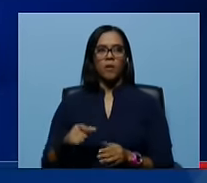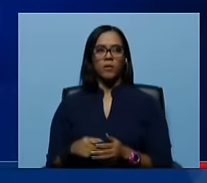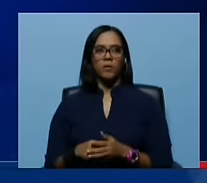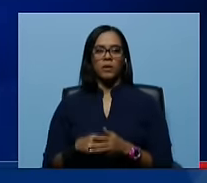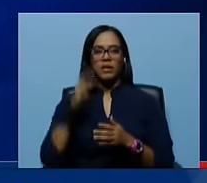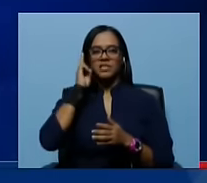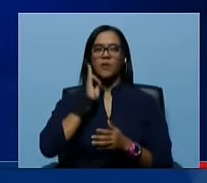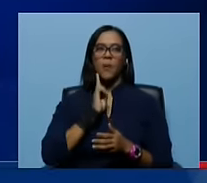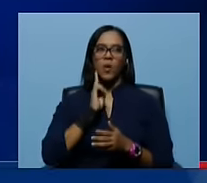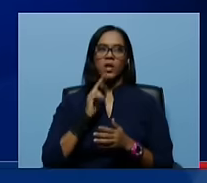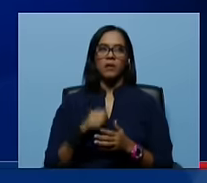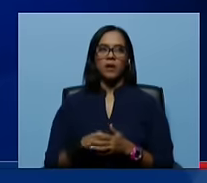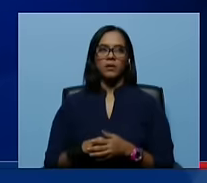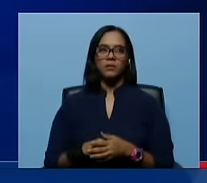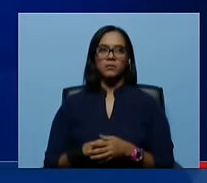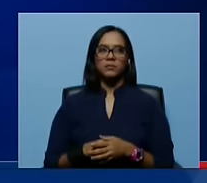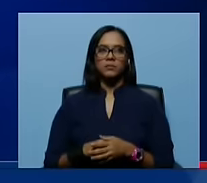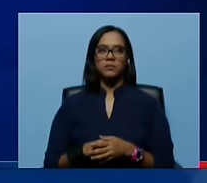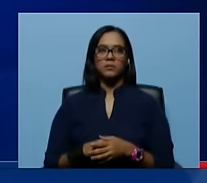Simón Bolívar.